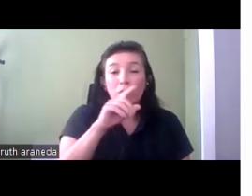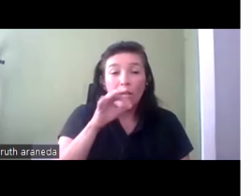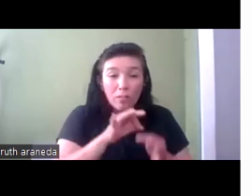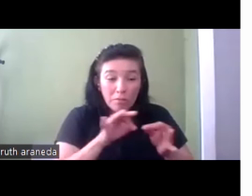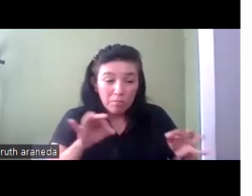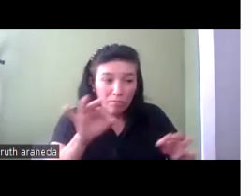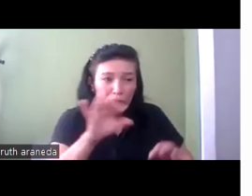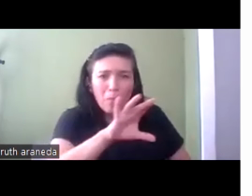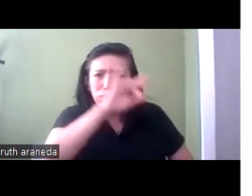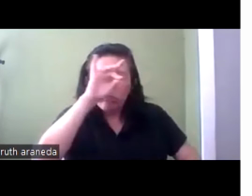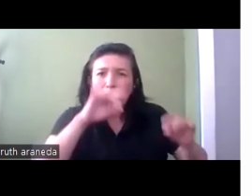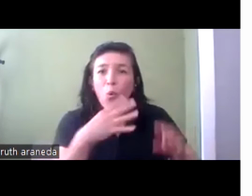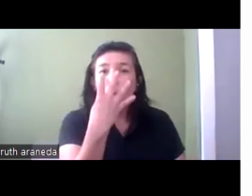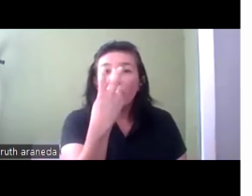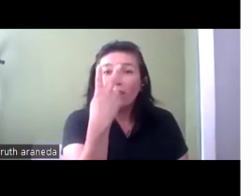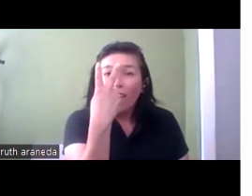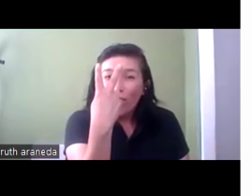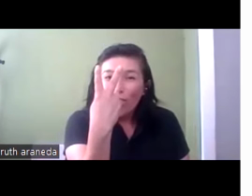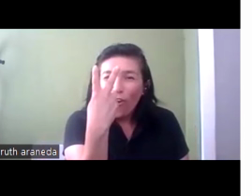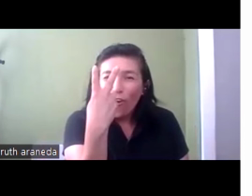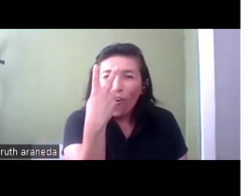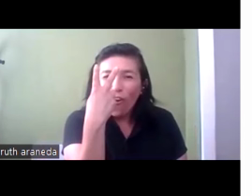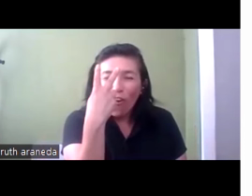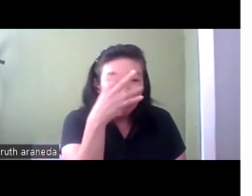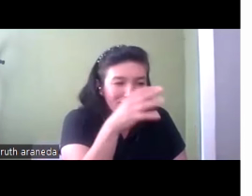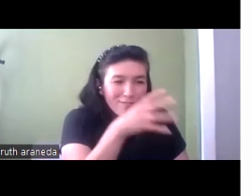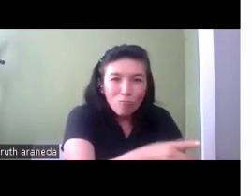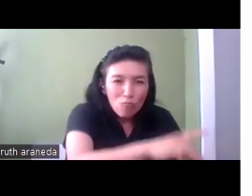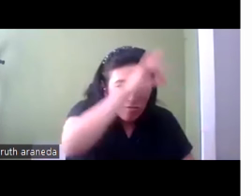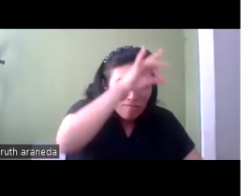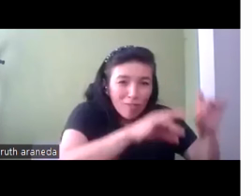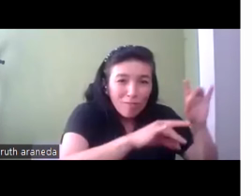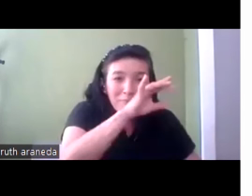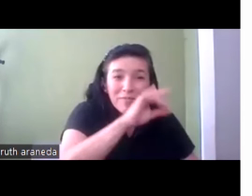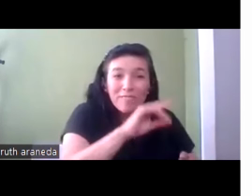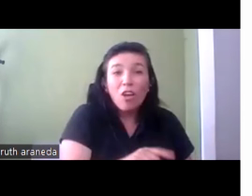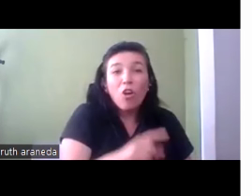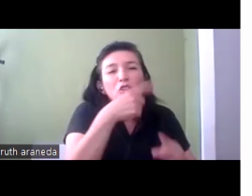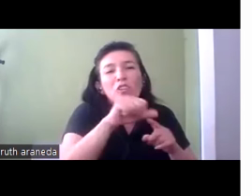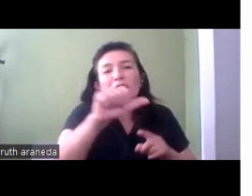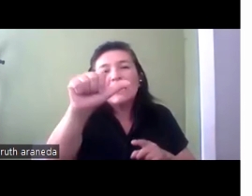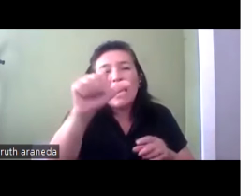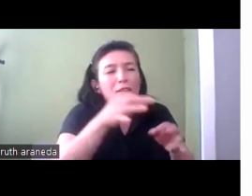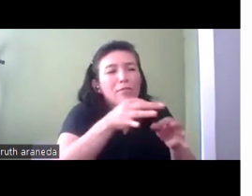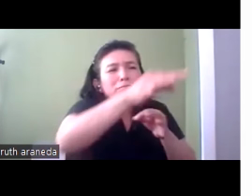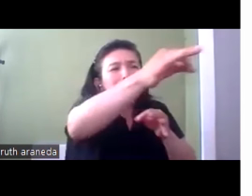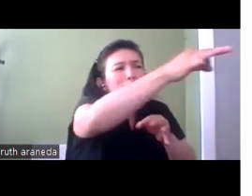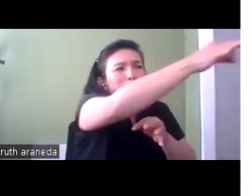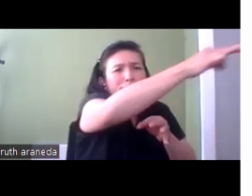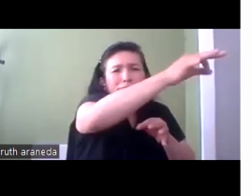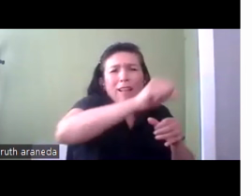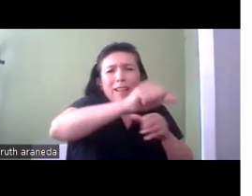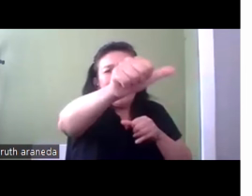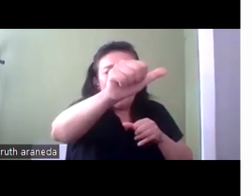identificar 42 hallazgos, de los cuales 6 son hallazgos aislados, es decir, elementos que se encuentran sin asociación a ninguna otra